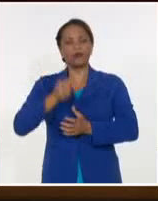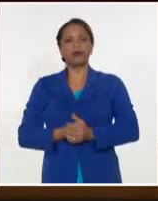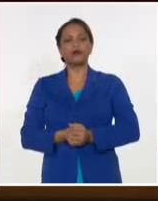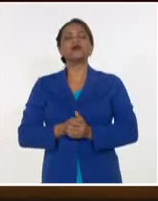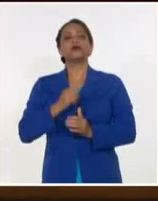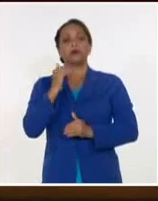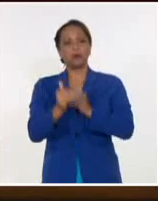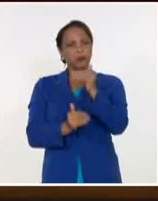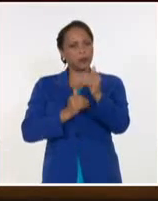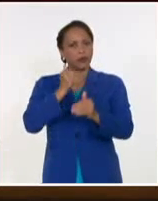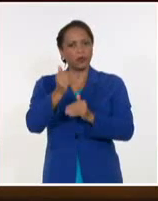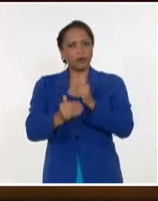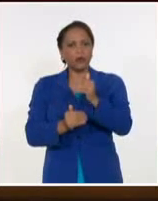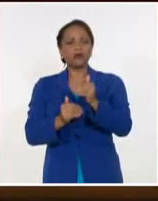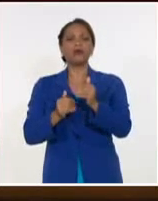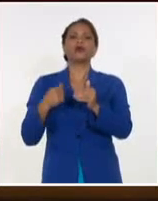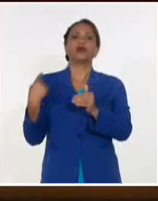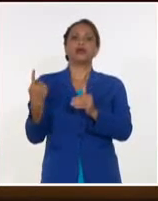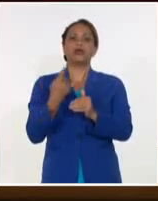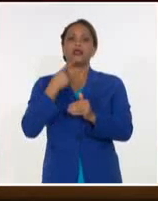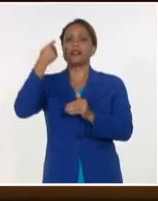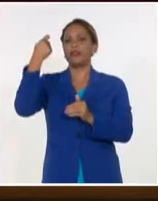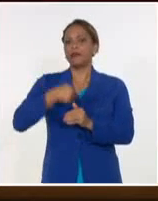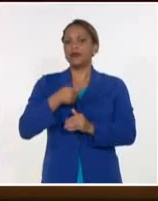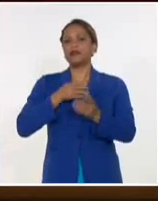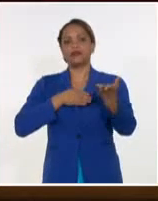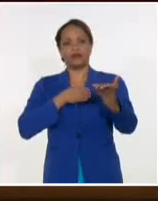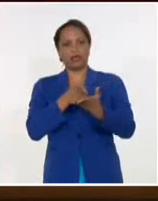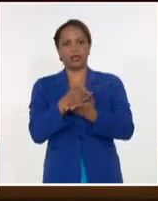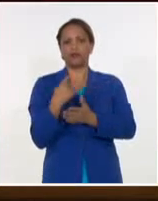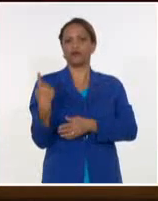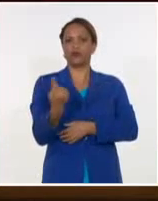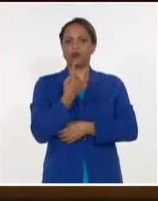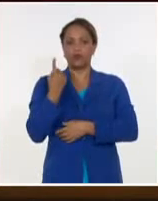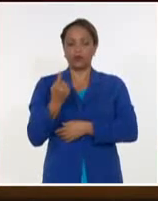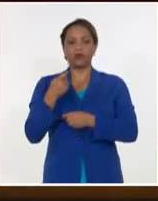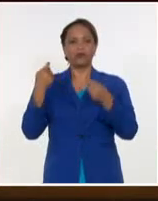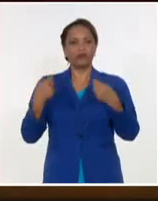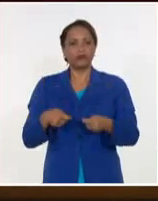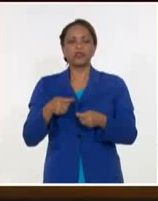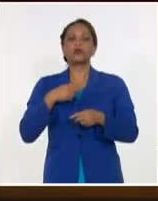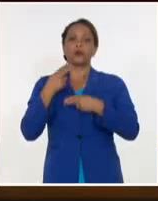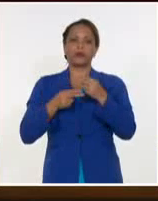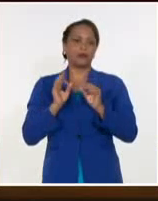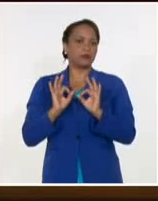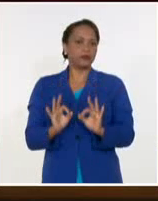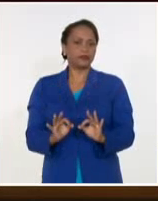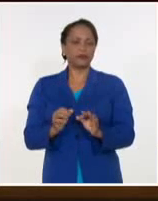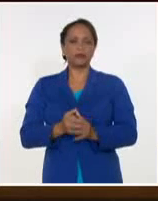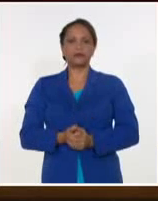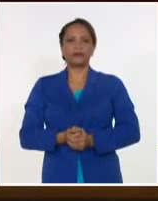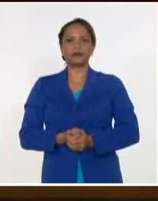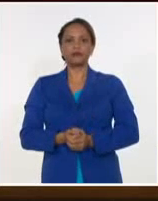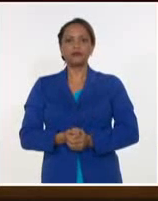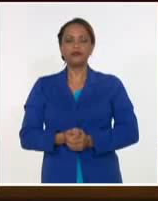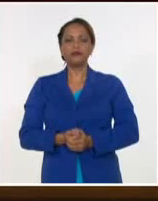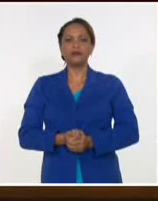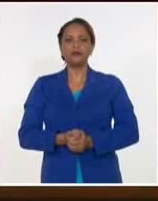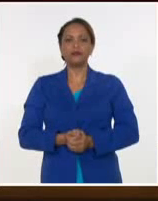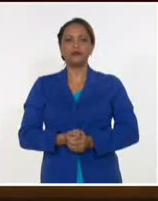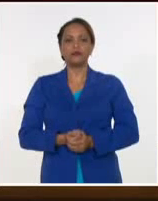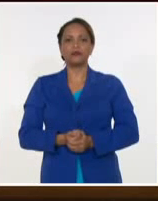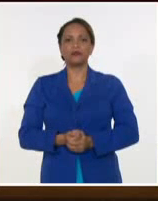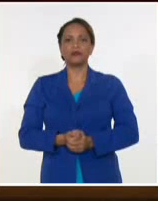proceso al que tenemos el deber de dar continuidad y además lo hacemos. Eso ocurre mientras